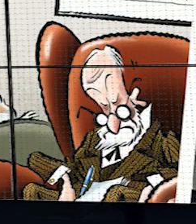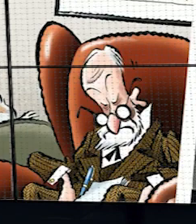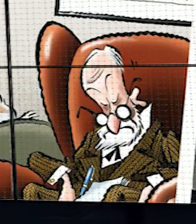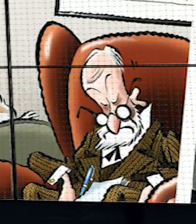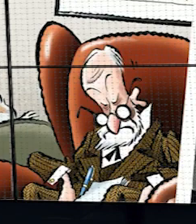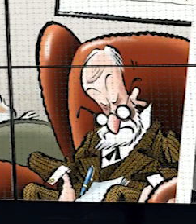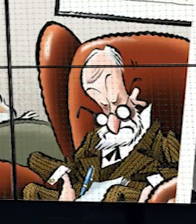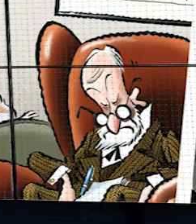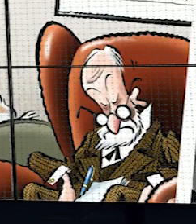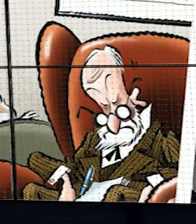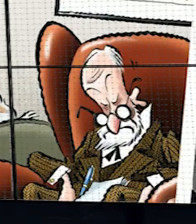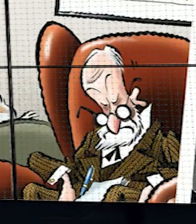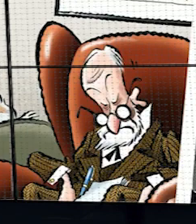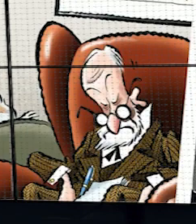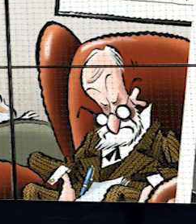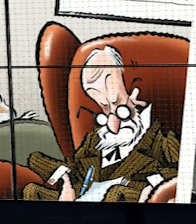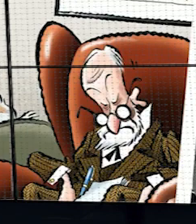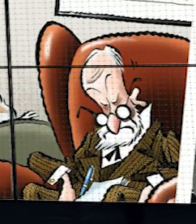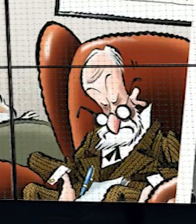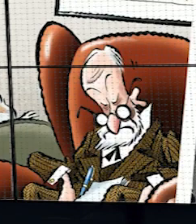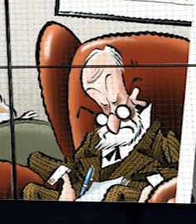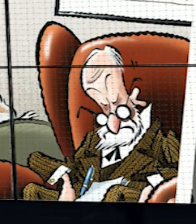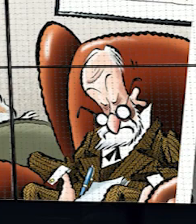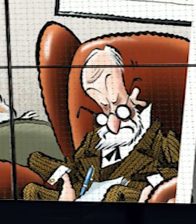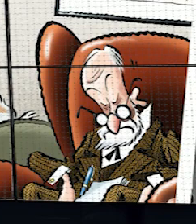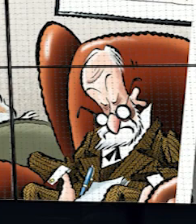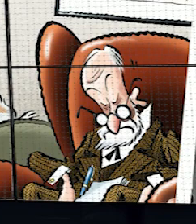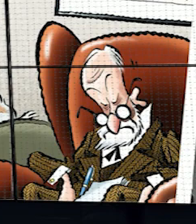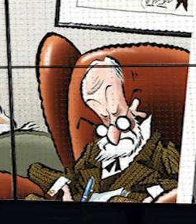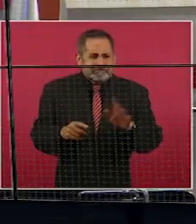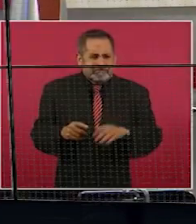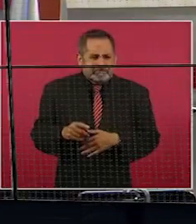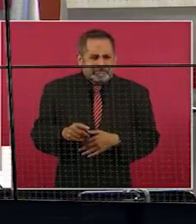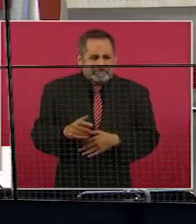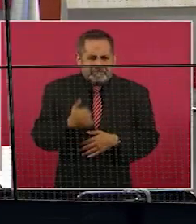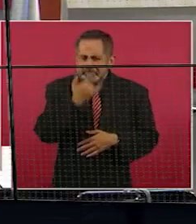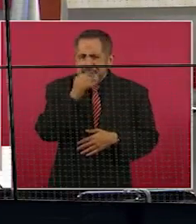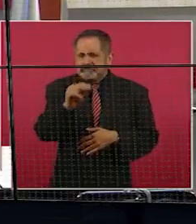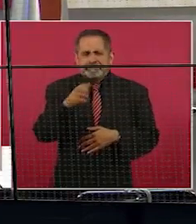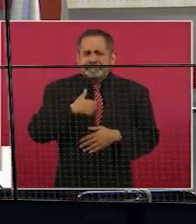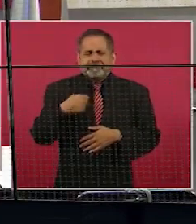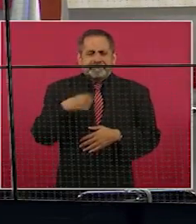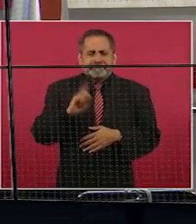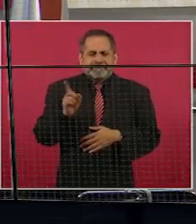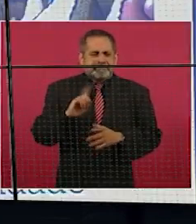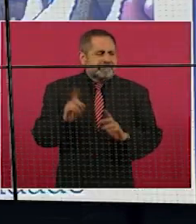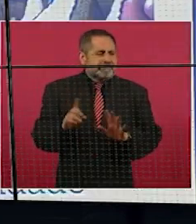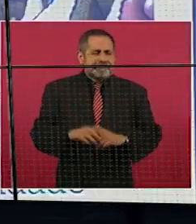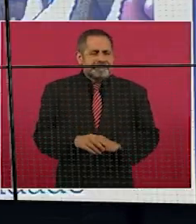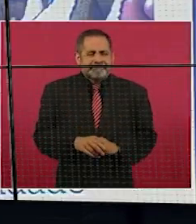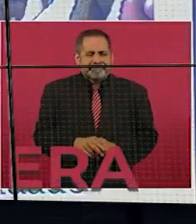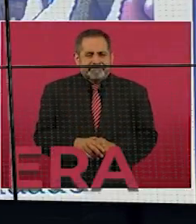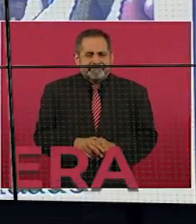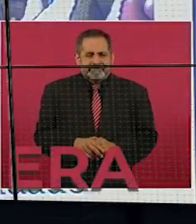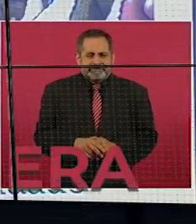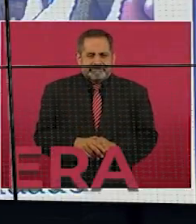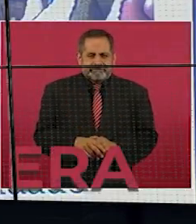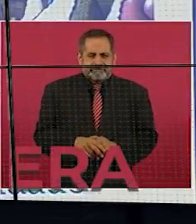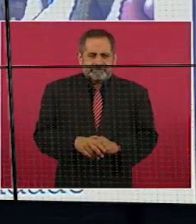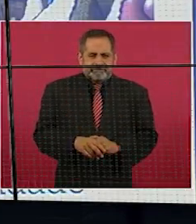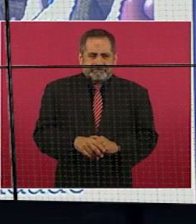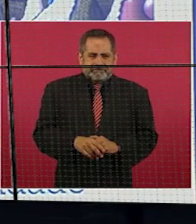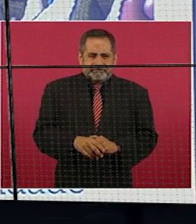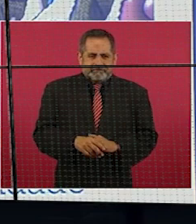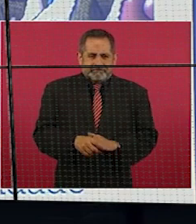persona que o no está bien de sus facultades o no sabía lo que se iba a encontrar y ahí es